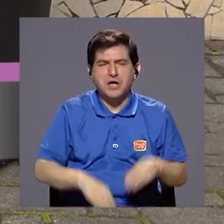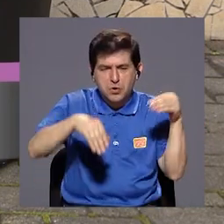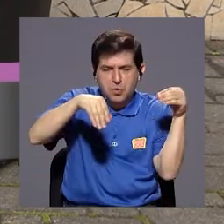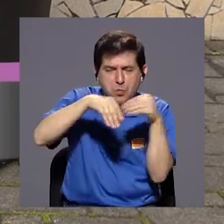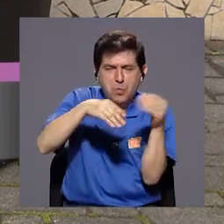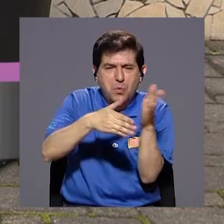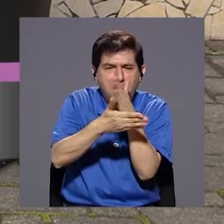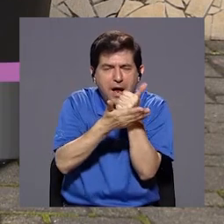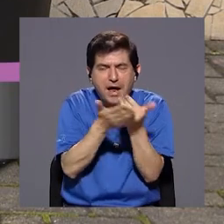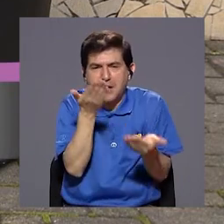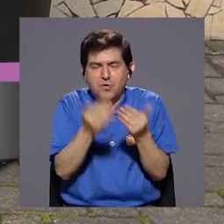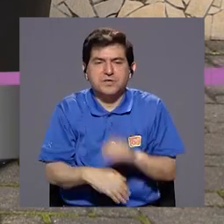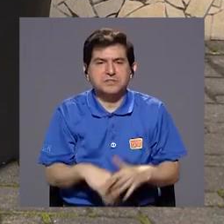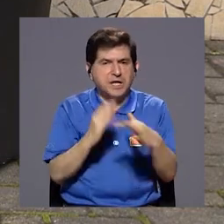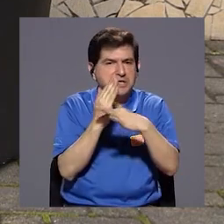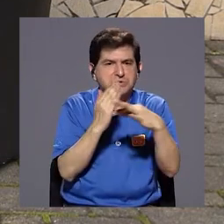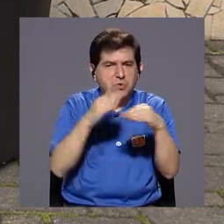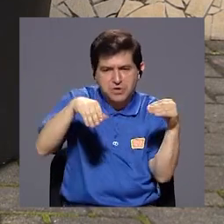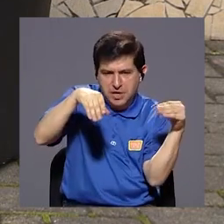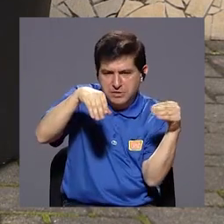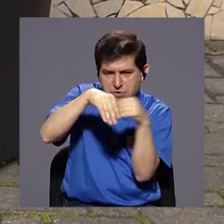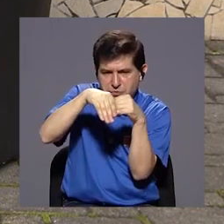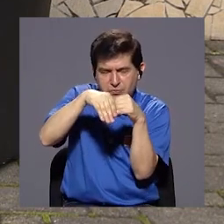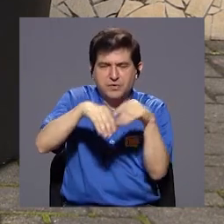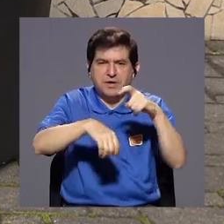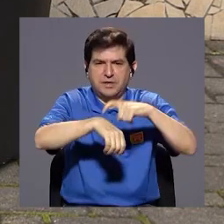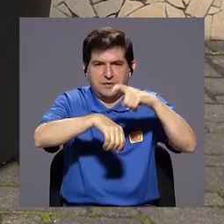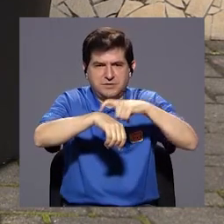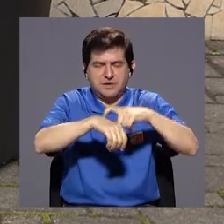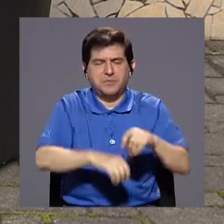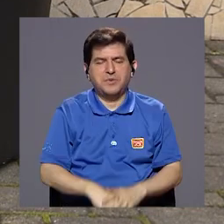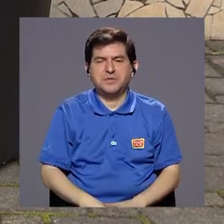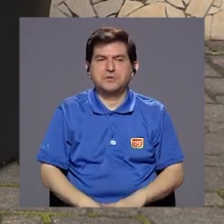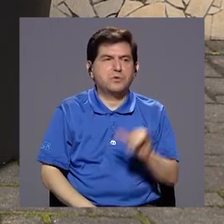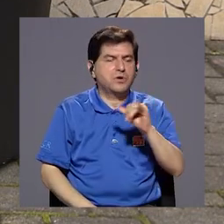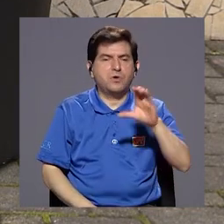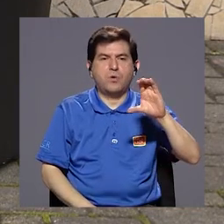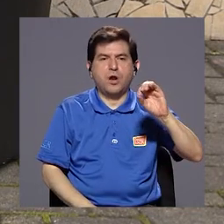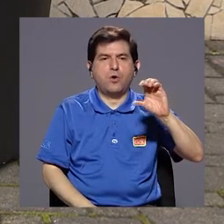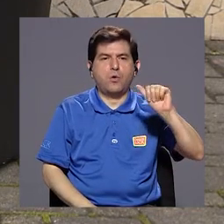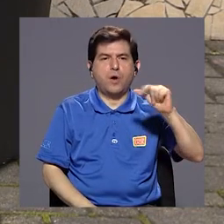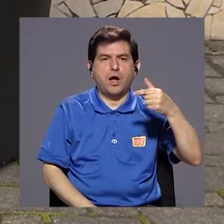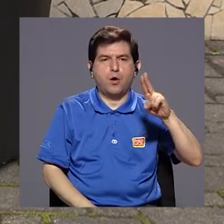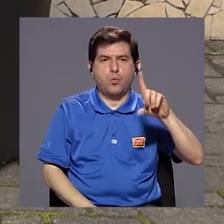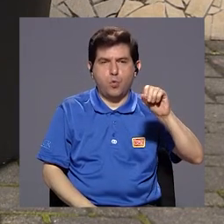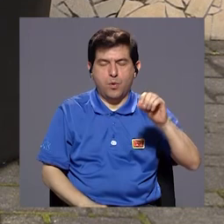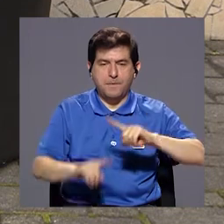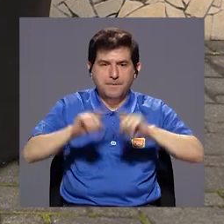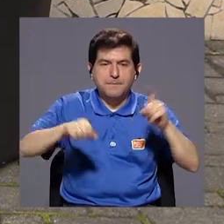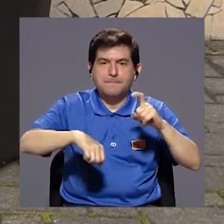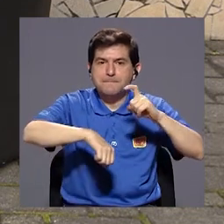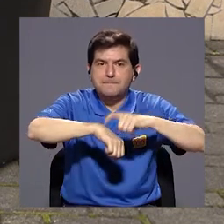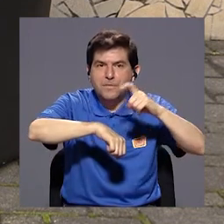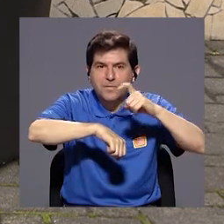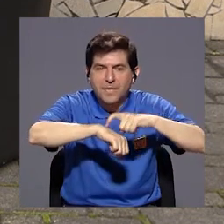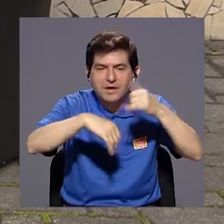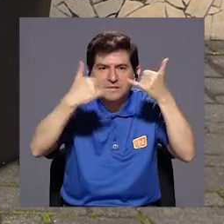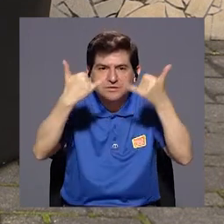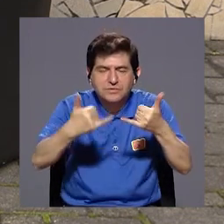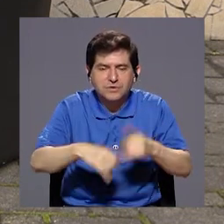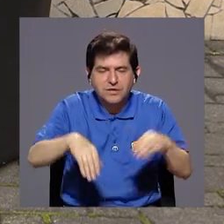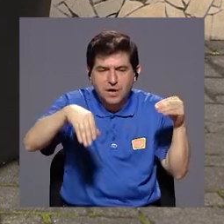un coagulito o porque una plaquita de grasa se creció más del usual y se tapó. Pero en el momento en que